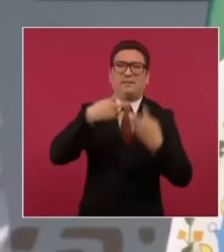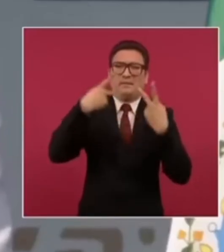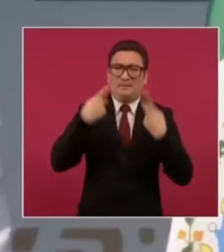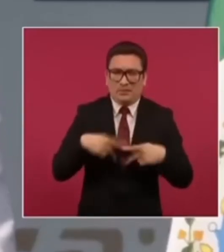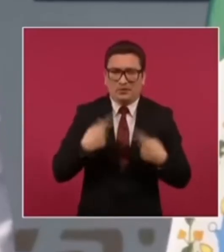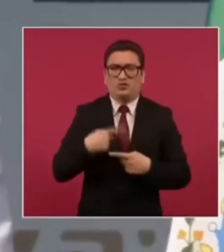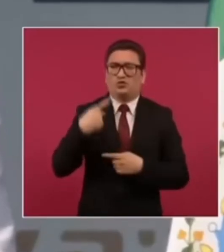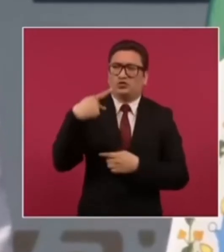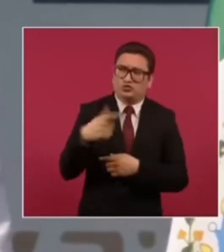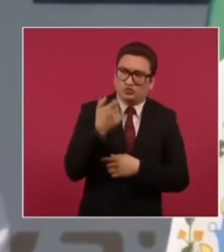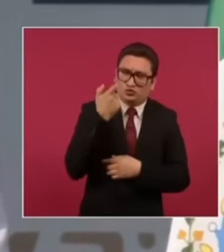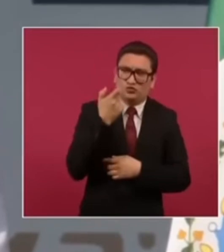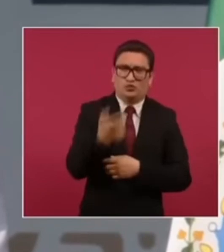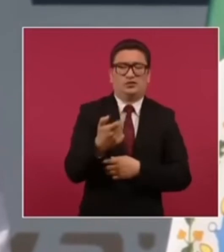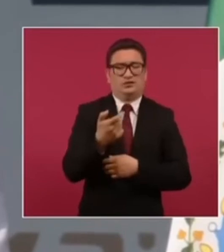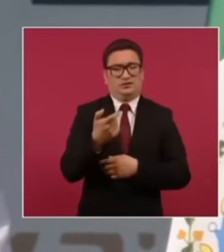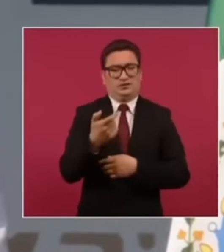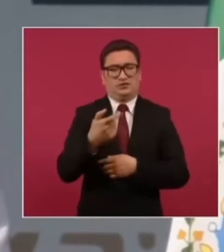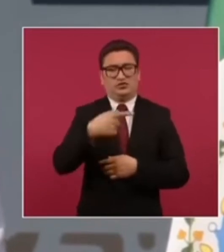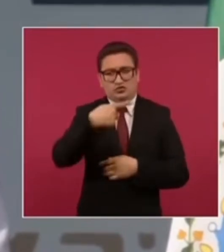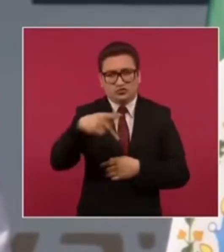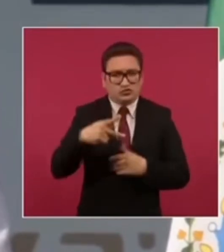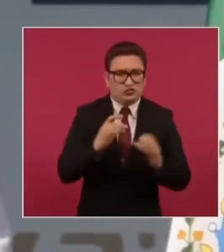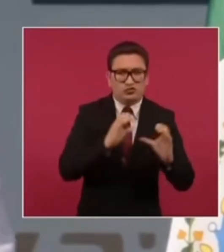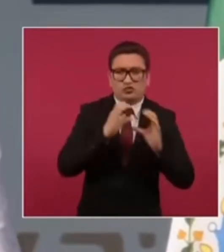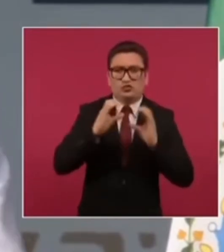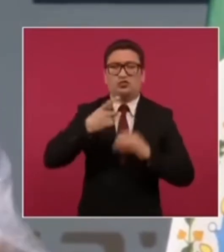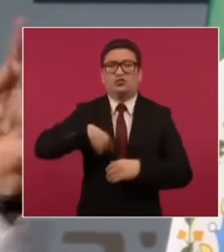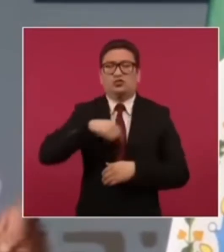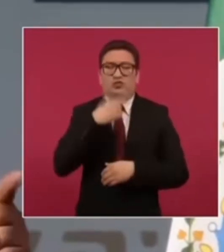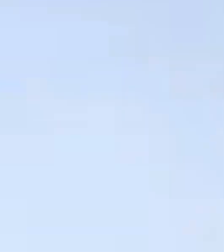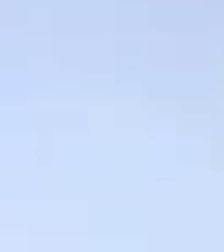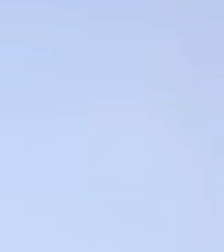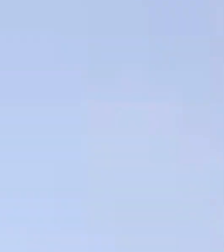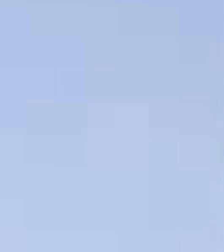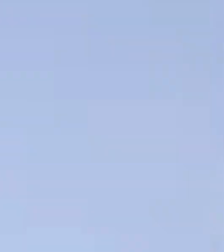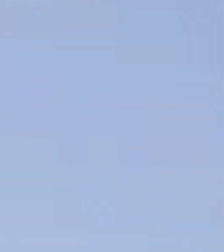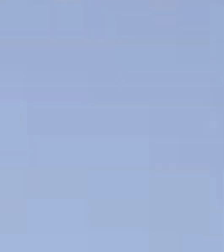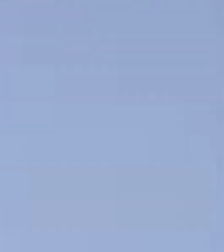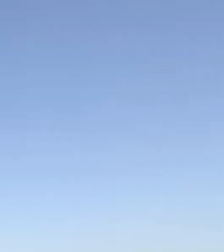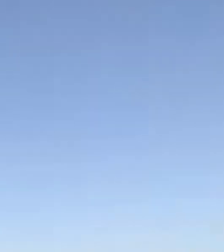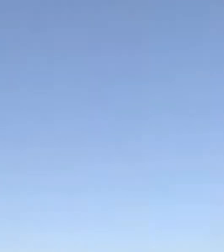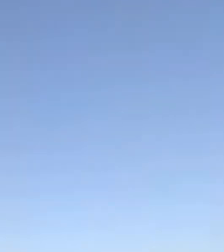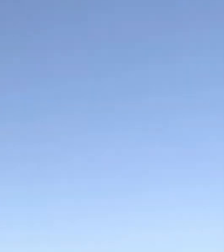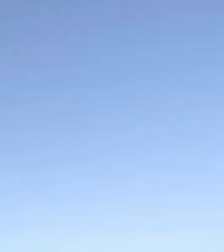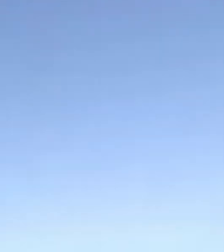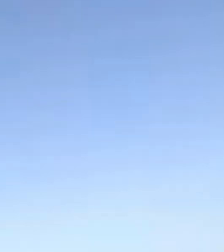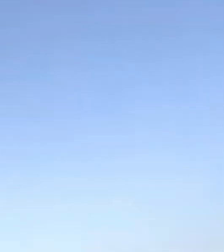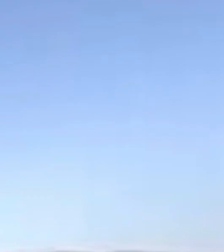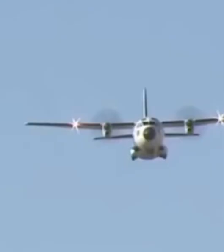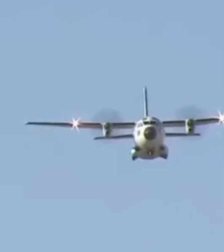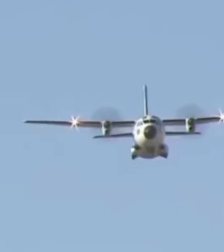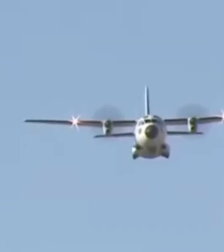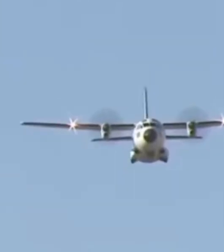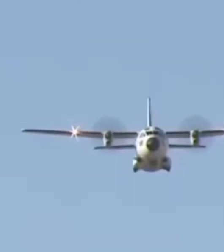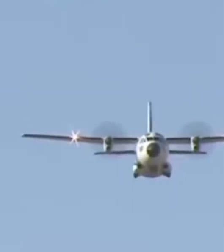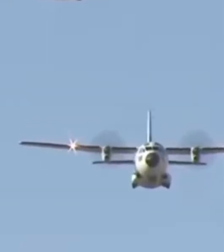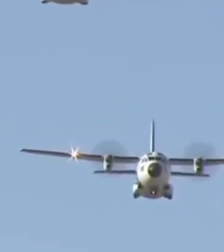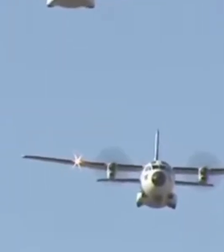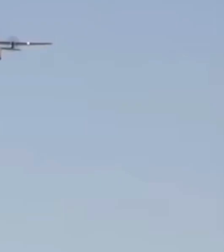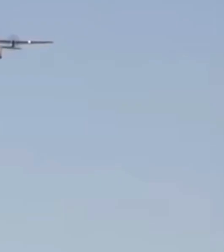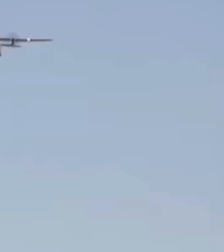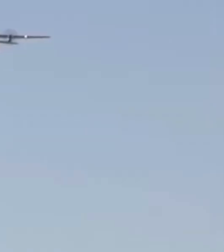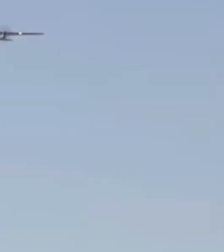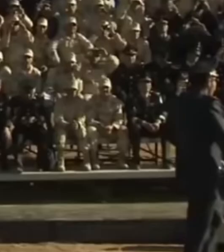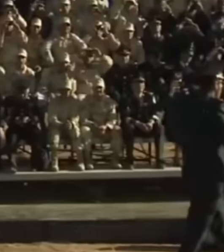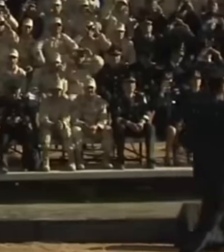para ver nuevos aviones. O sea, podríamos ver nuevos aviones en la FAM dentro de muy, muy poco. Así que bueno,